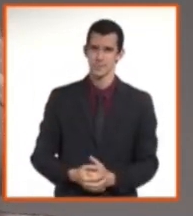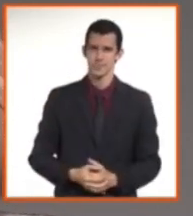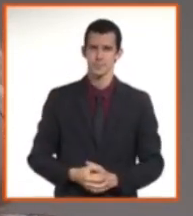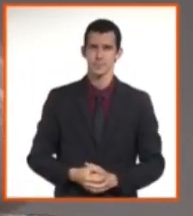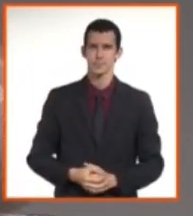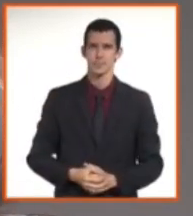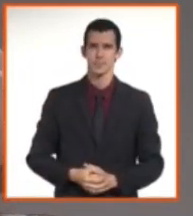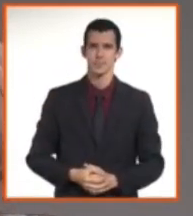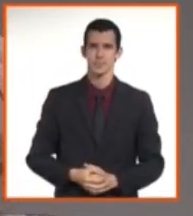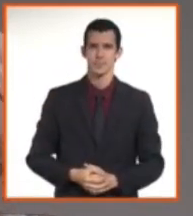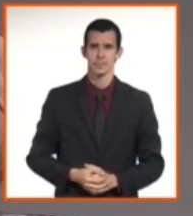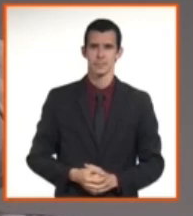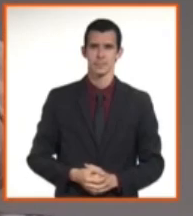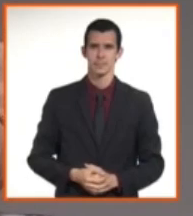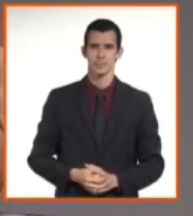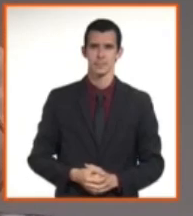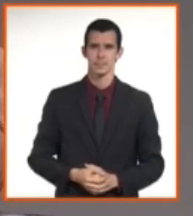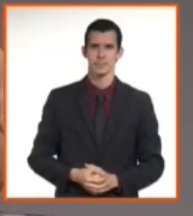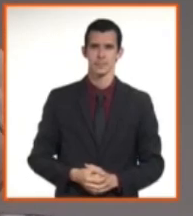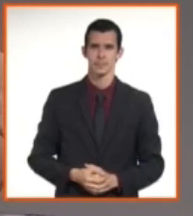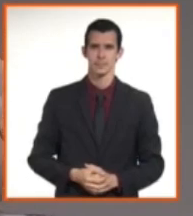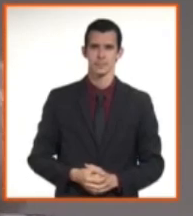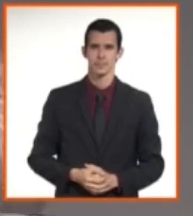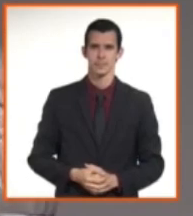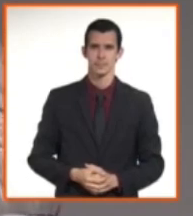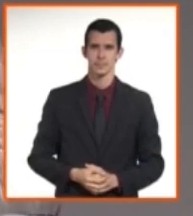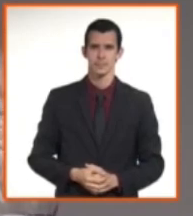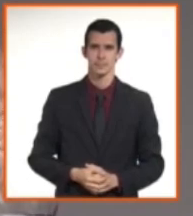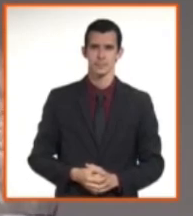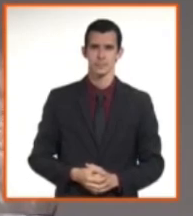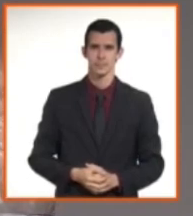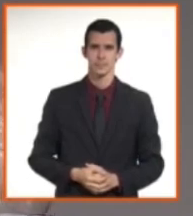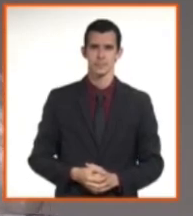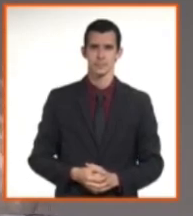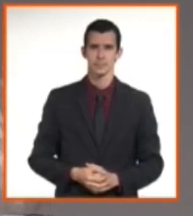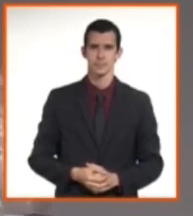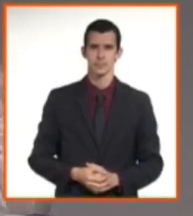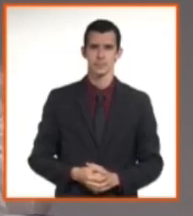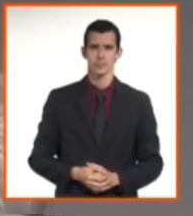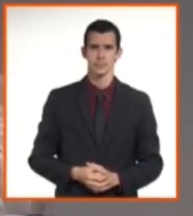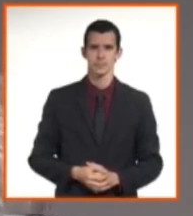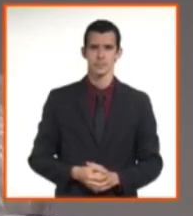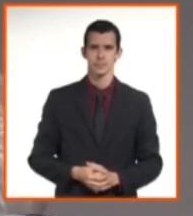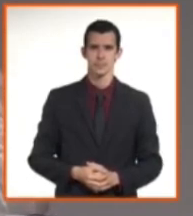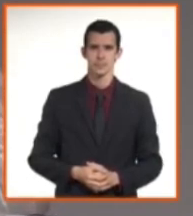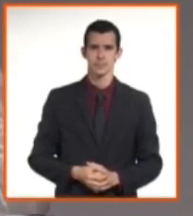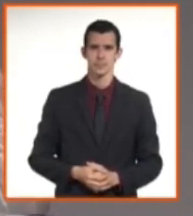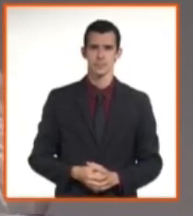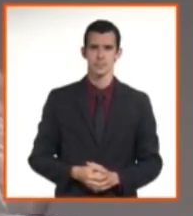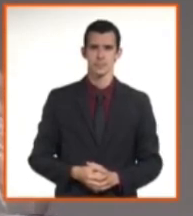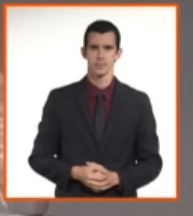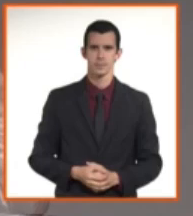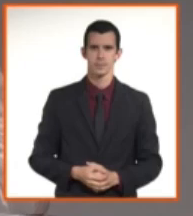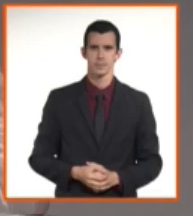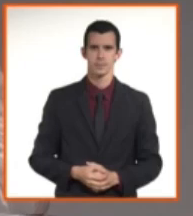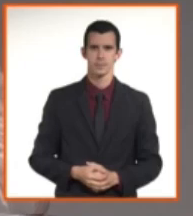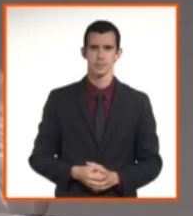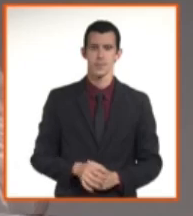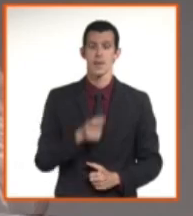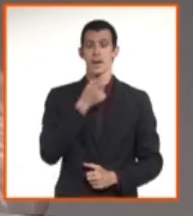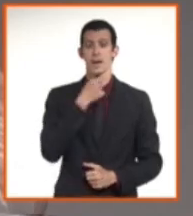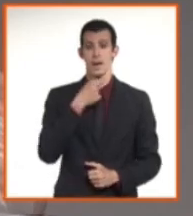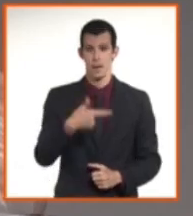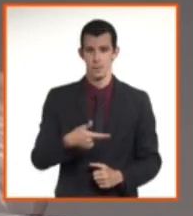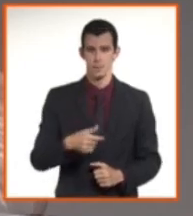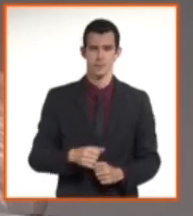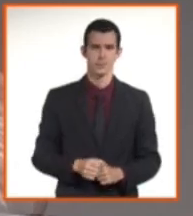el patio de almacén, no lo tiene en el municipio donde ocurre la avería, entonces tiene que trasladarse X kilómetros hasta la provincia, a